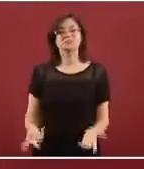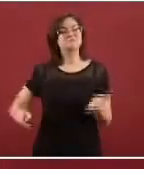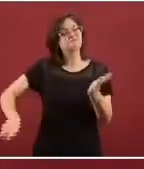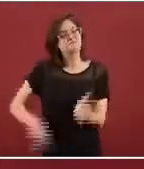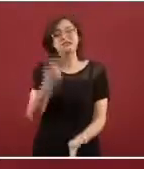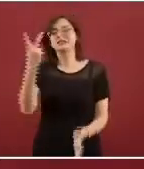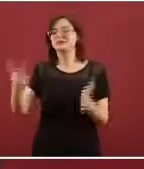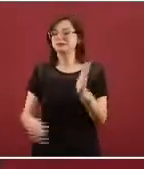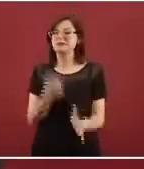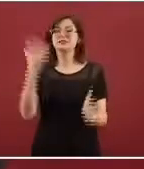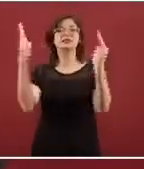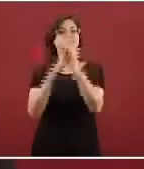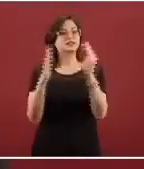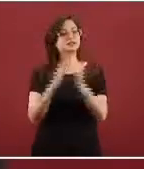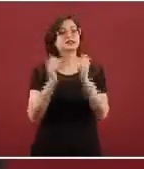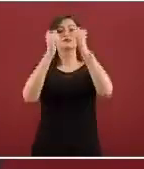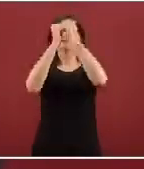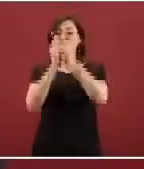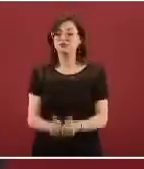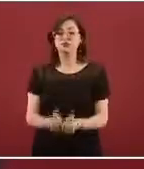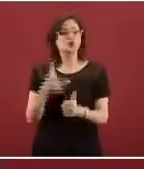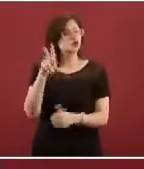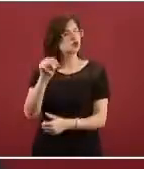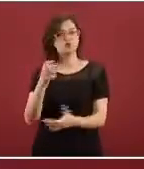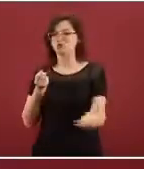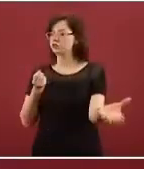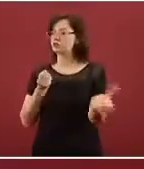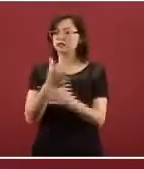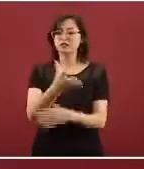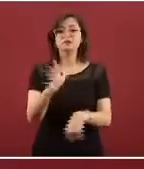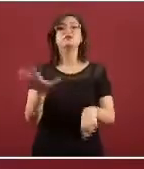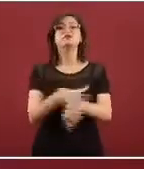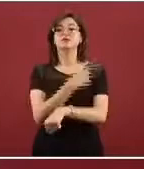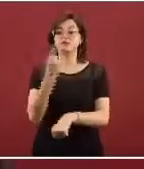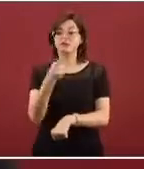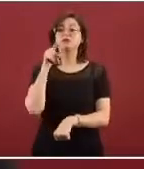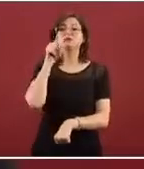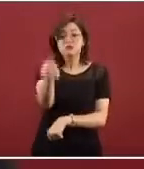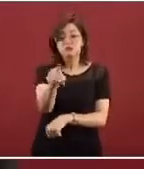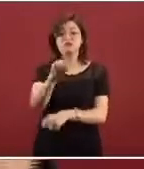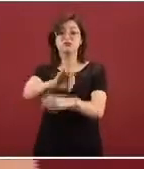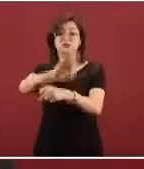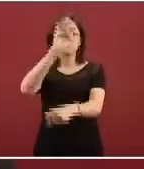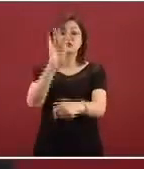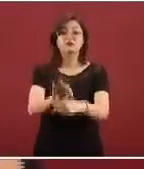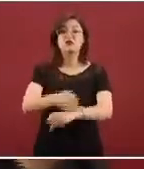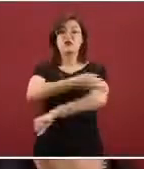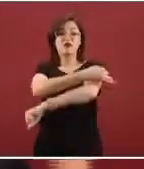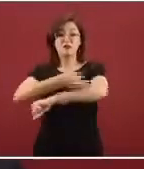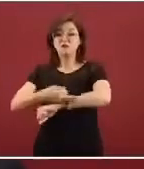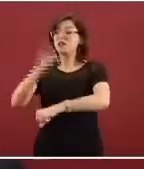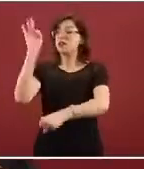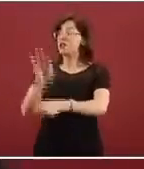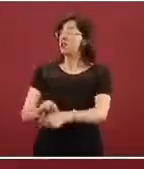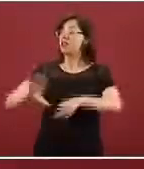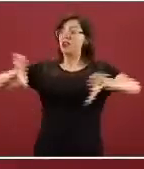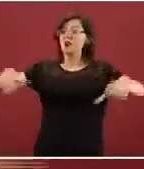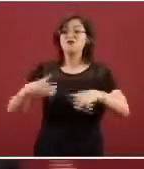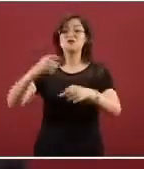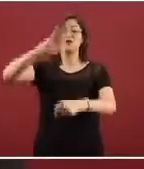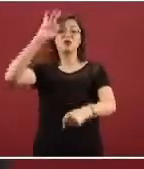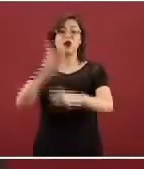enfático, quédate en tu casa, no salgas porque te vas a proteger a ti, a tu familia, a tu comunidad